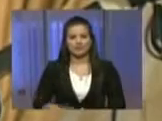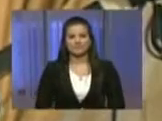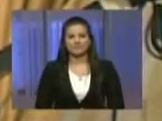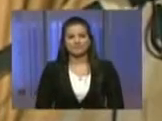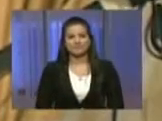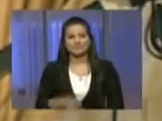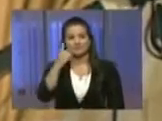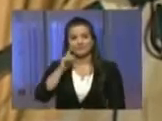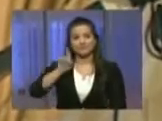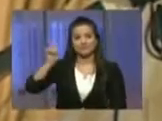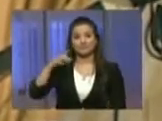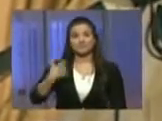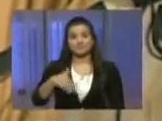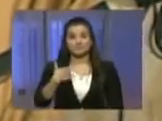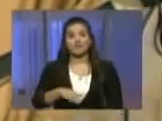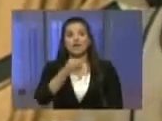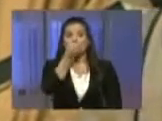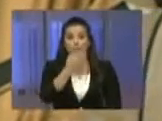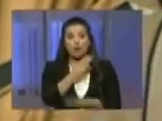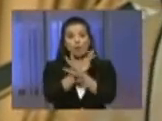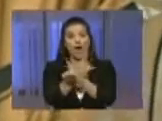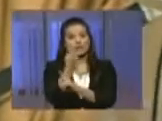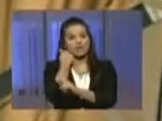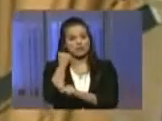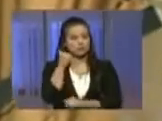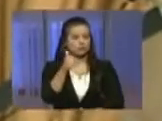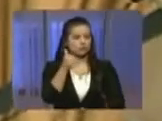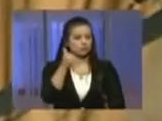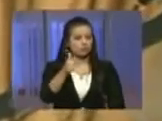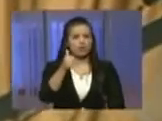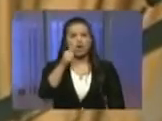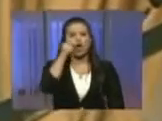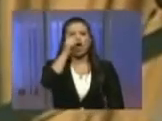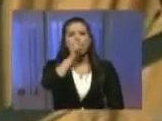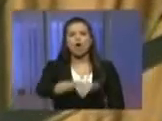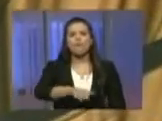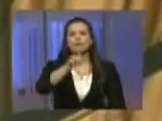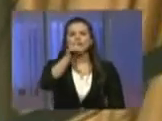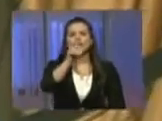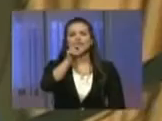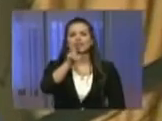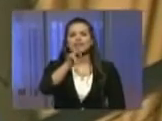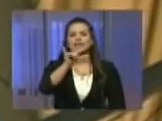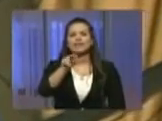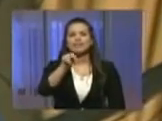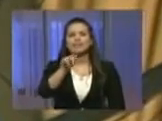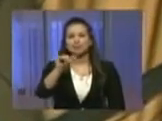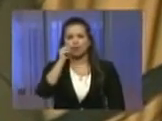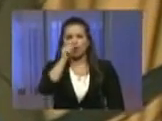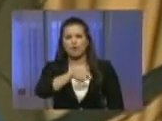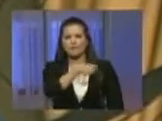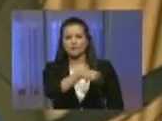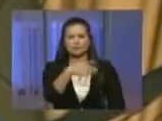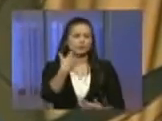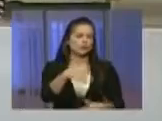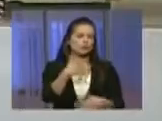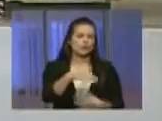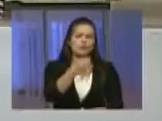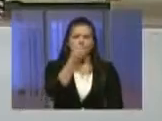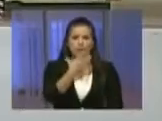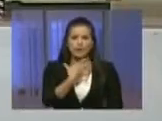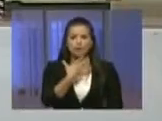miren tremendo juego ayer con el llamado drint Ah el primer cuarto